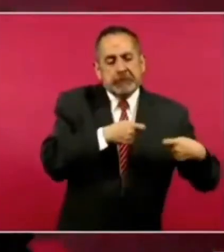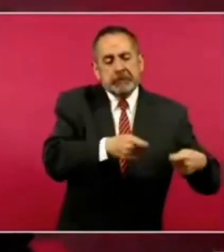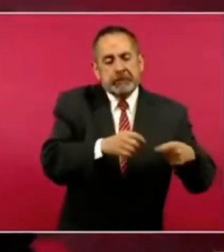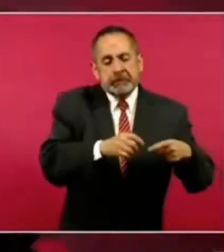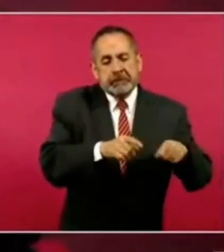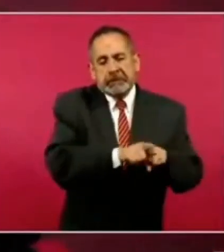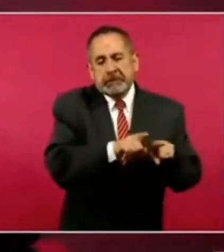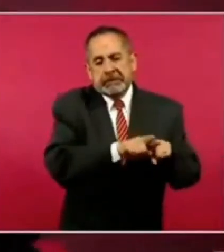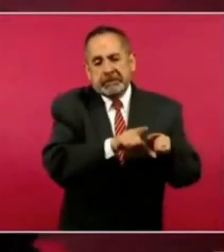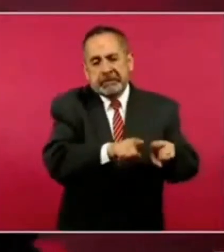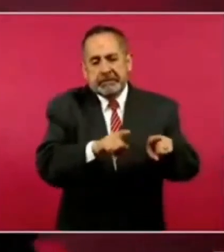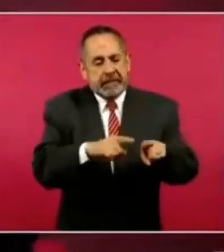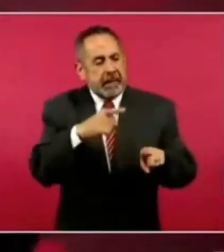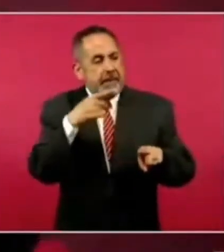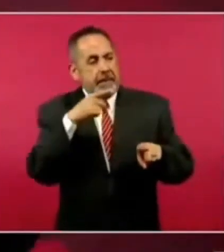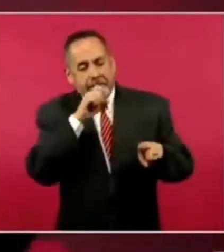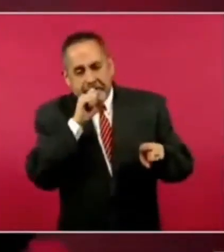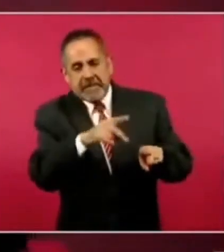ese pensamiento, en esa idea.